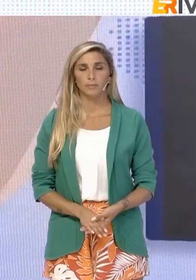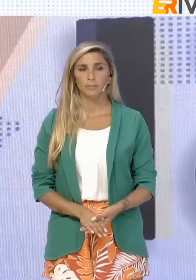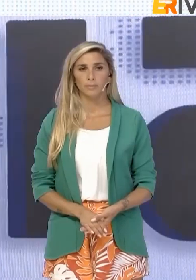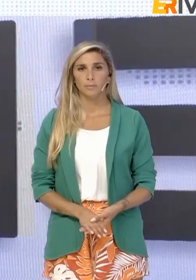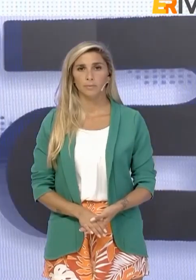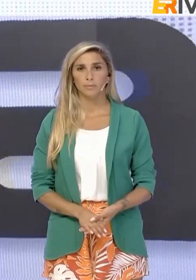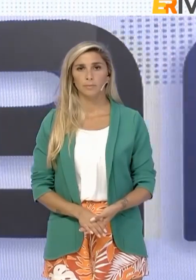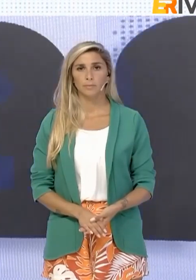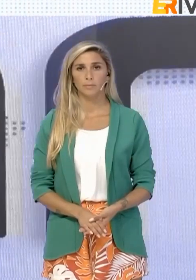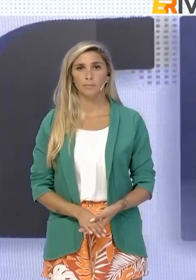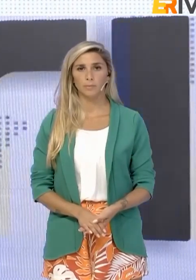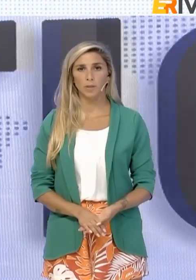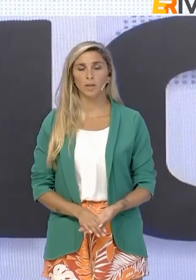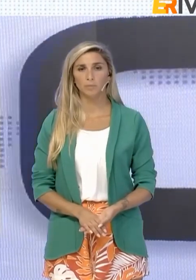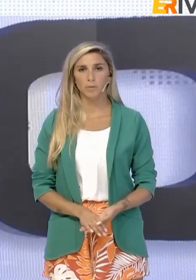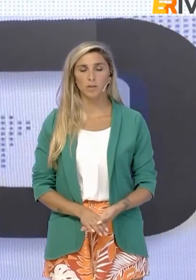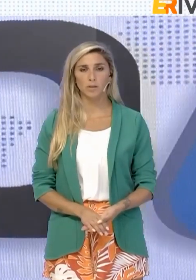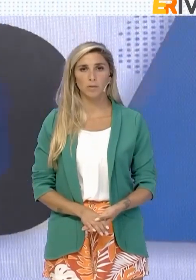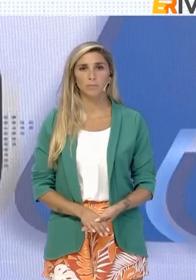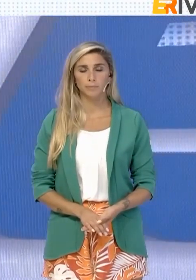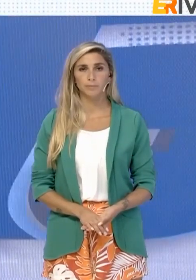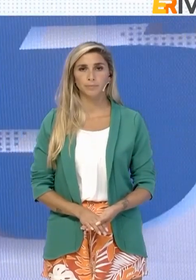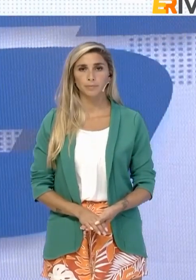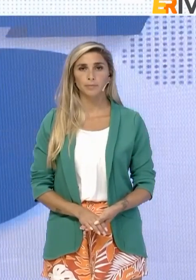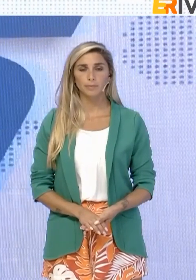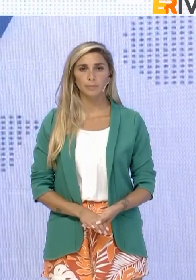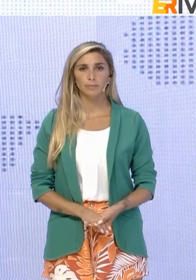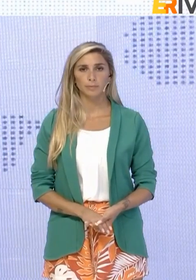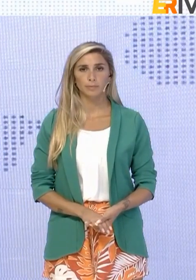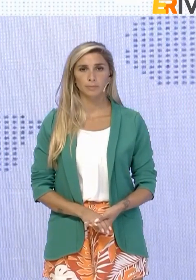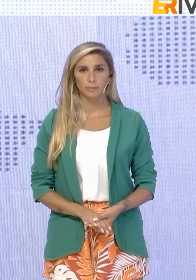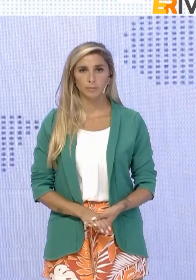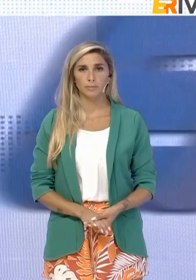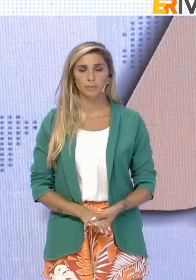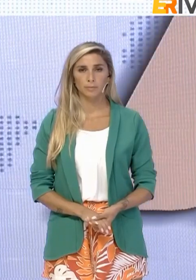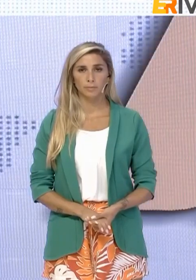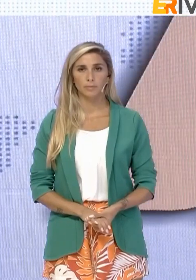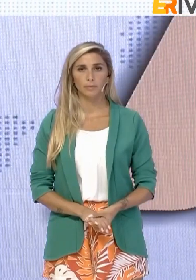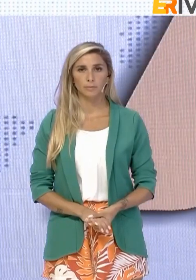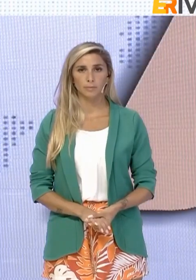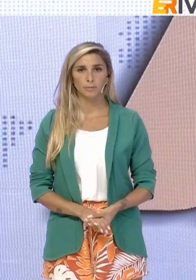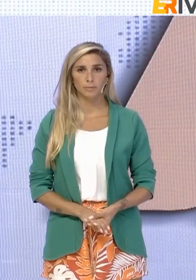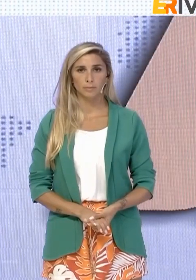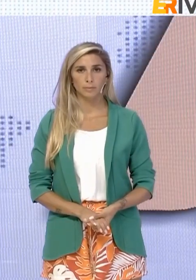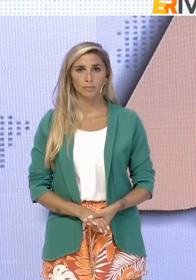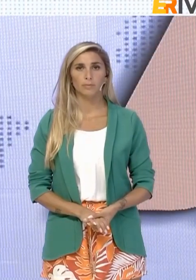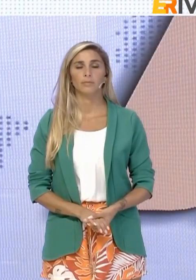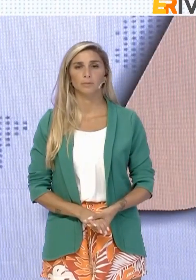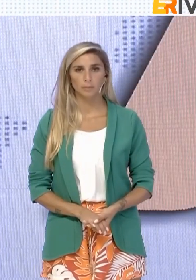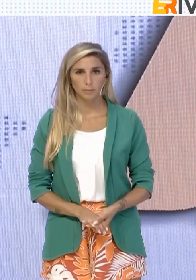o desde un cajero automático. Sí, sí, sí, sí. Determinadas operaciones, como la gestión de un préstamo